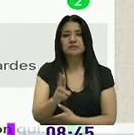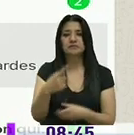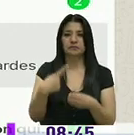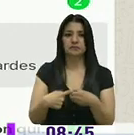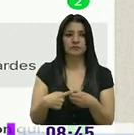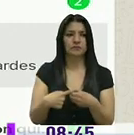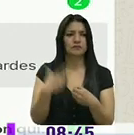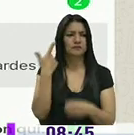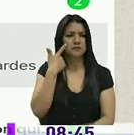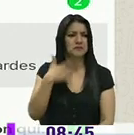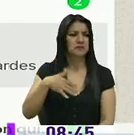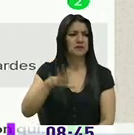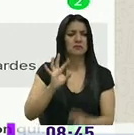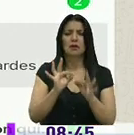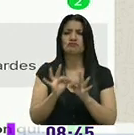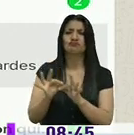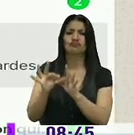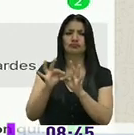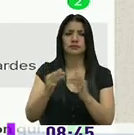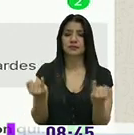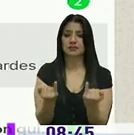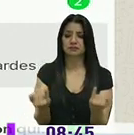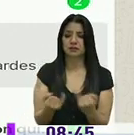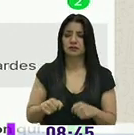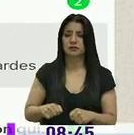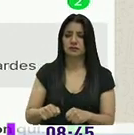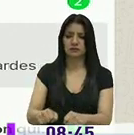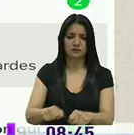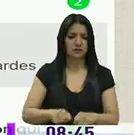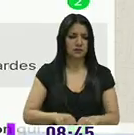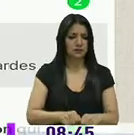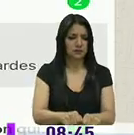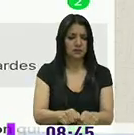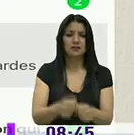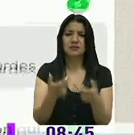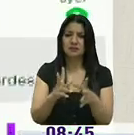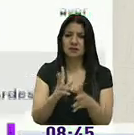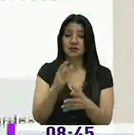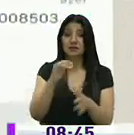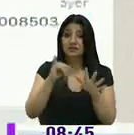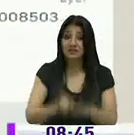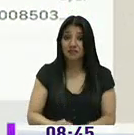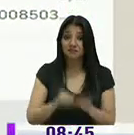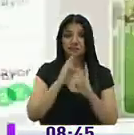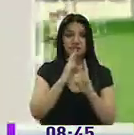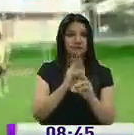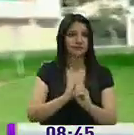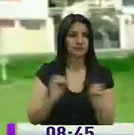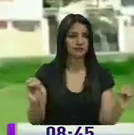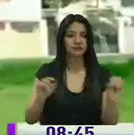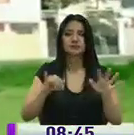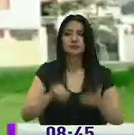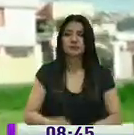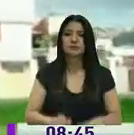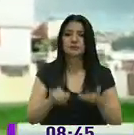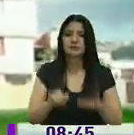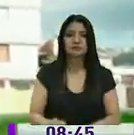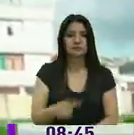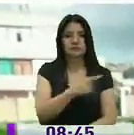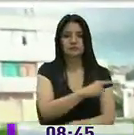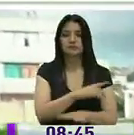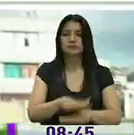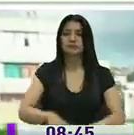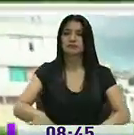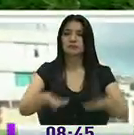tiempo que no han venido a cortar el 6 mantenimiento del parque que vamos a hacer meta del año y no hemos seguro respuesta seis meses señores de espacio